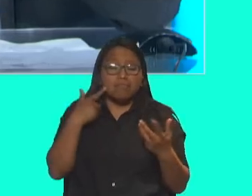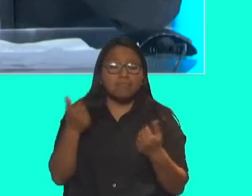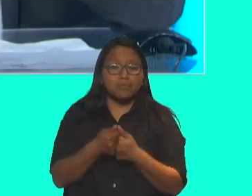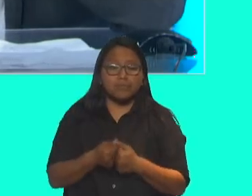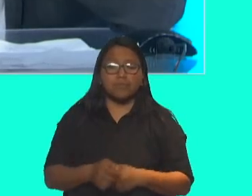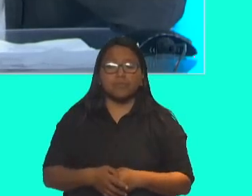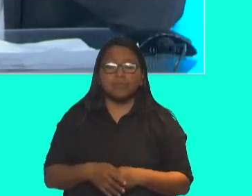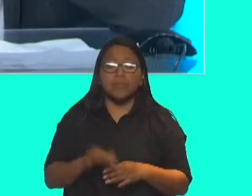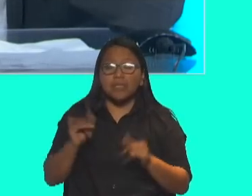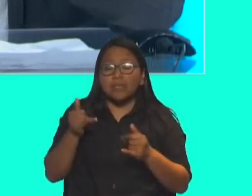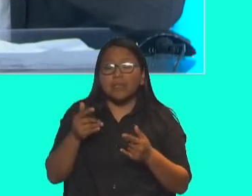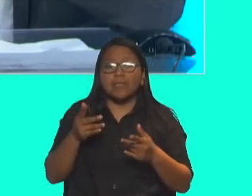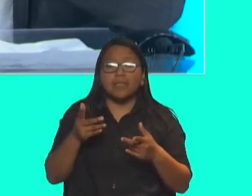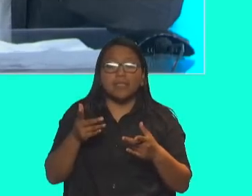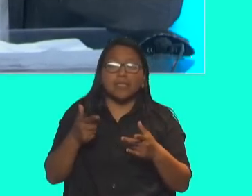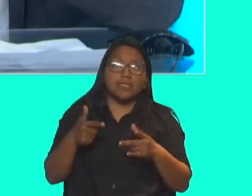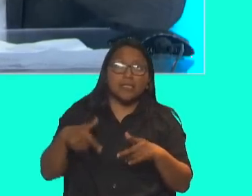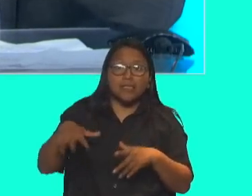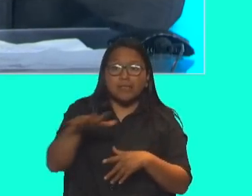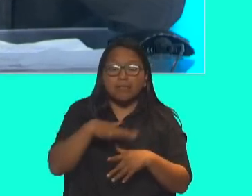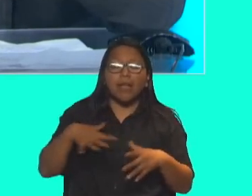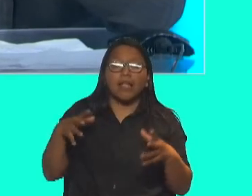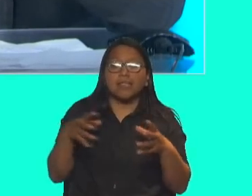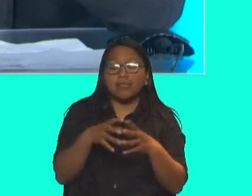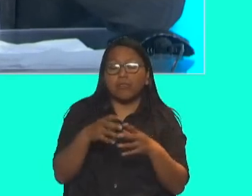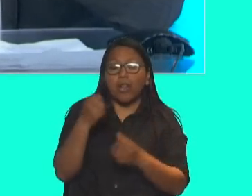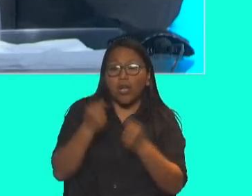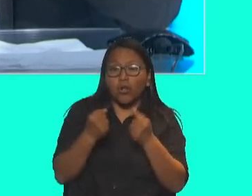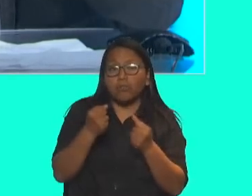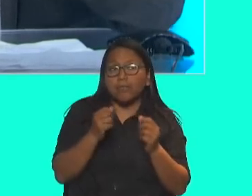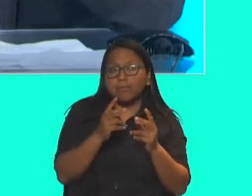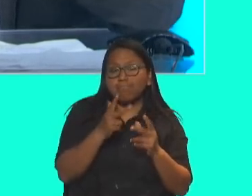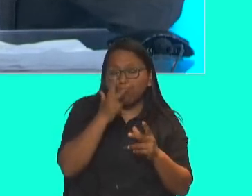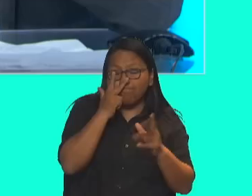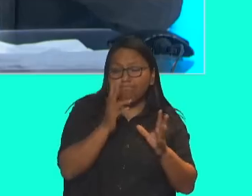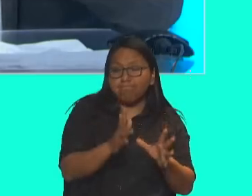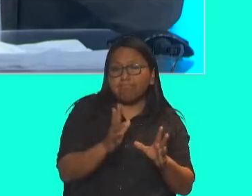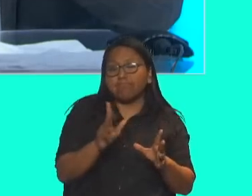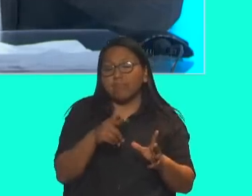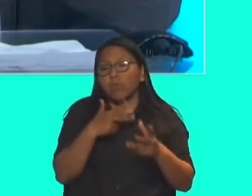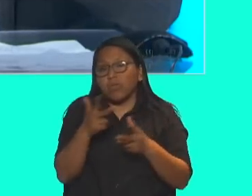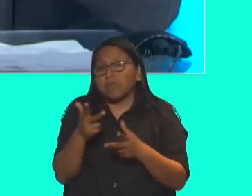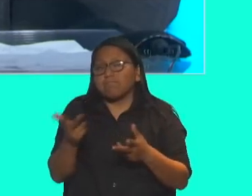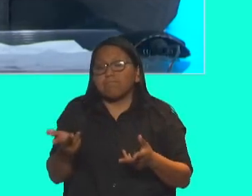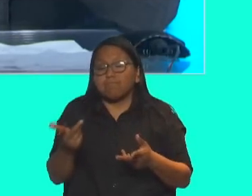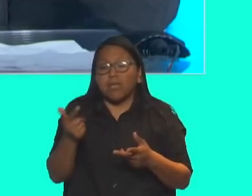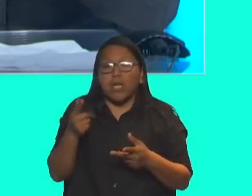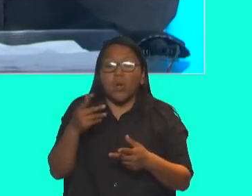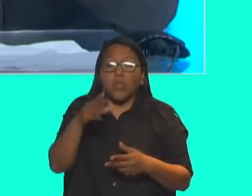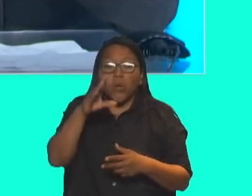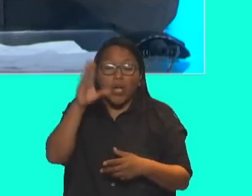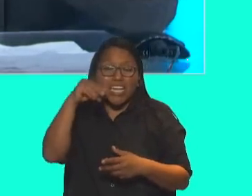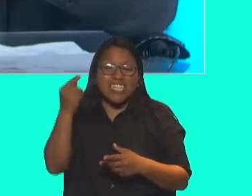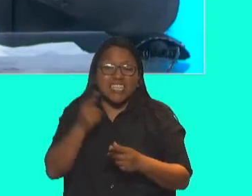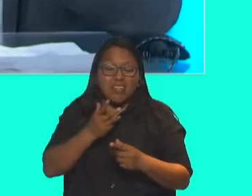coincido que es un target para los sectores de la economía concentrada que como dijo christine y como dijo artemio que cuando se fue cristina la